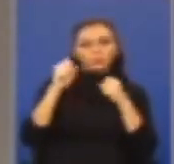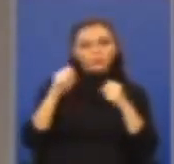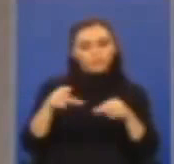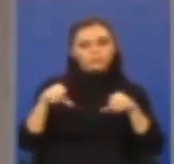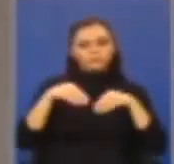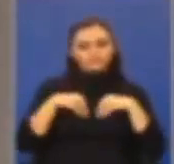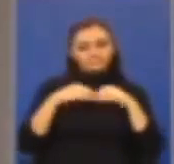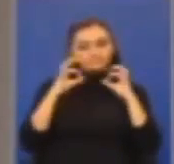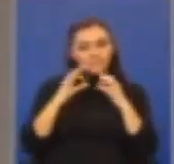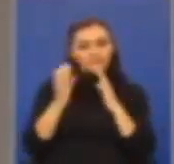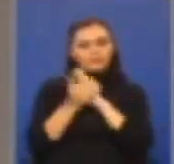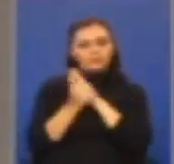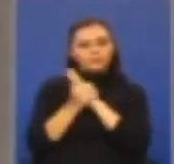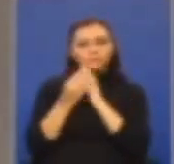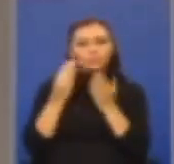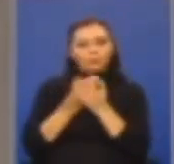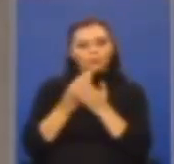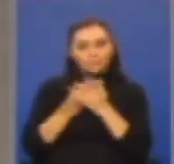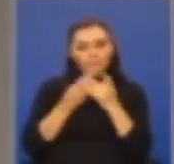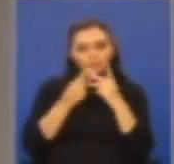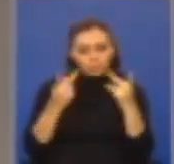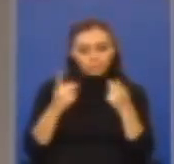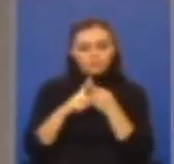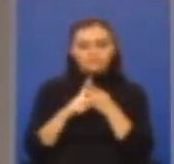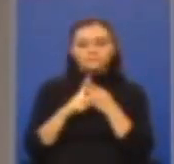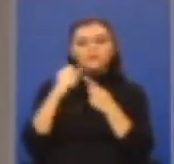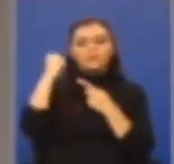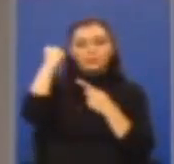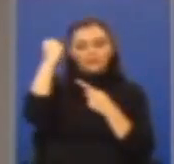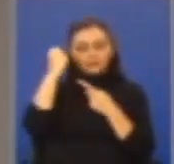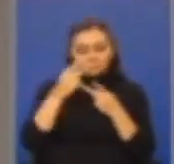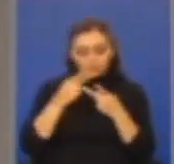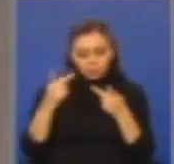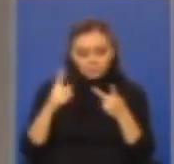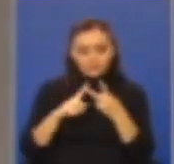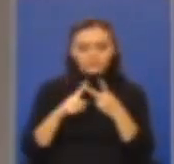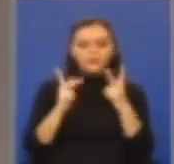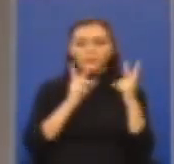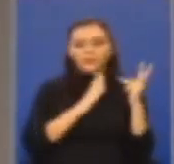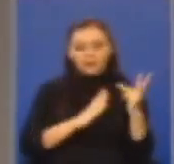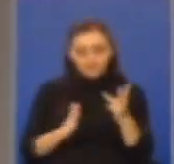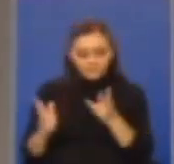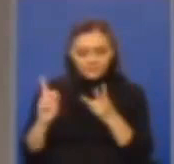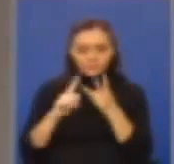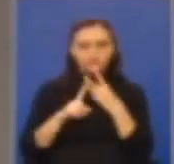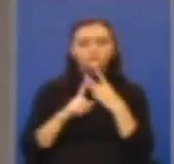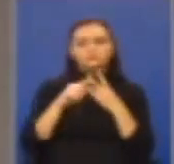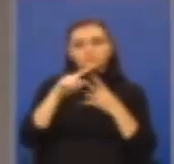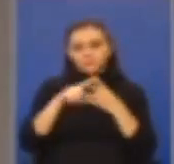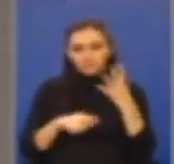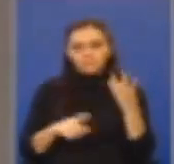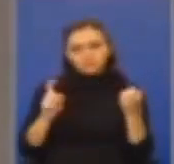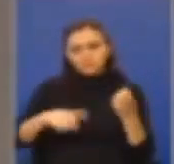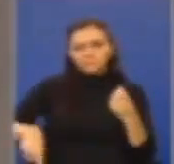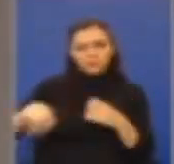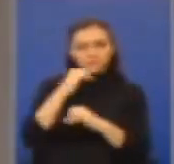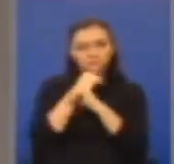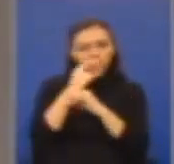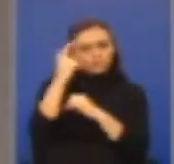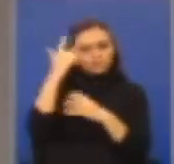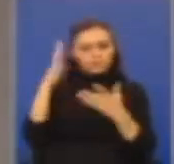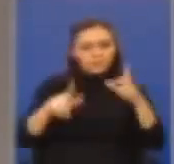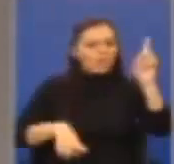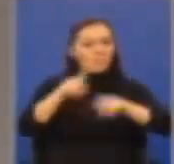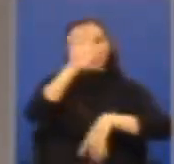una capacitación en compras públicas, en derecho público, en planificación, en todas estas cosas que realmente necesitamos